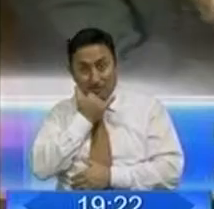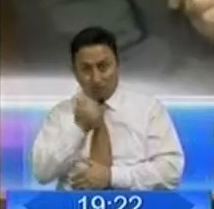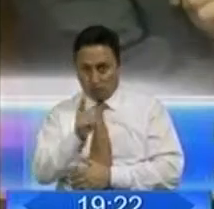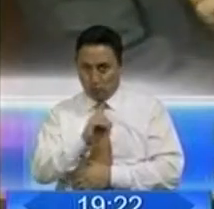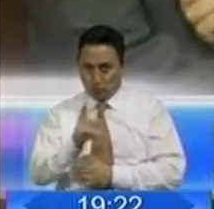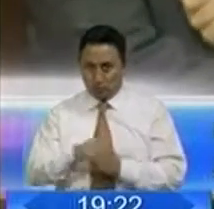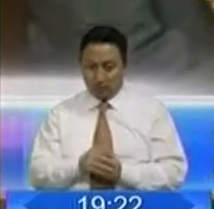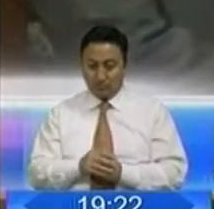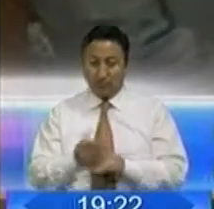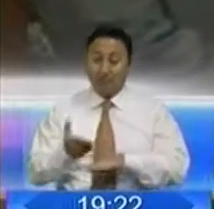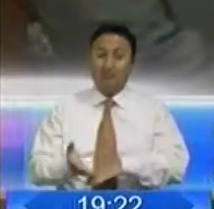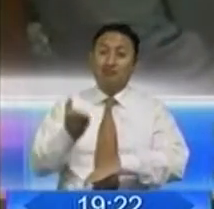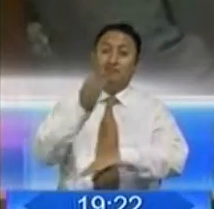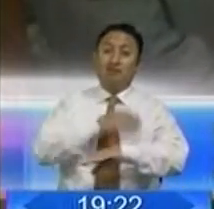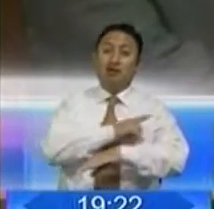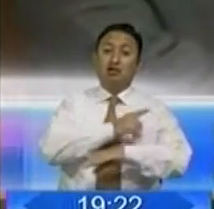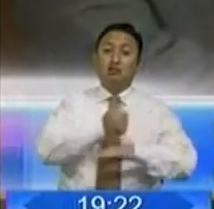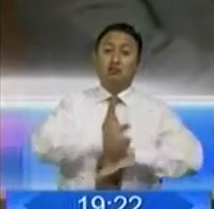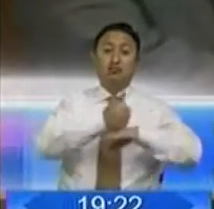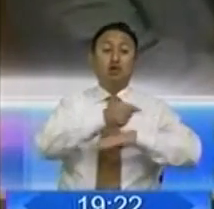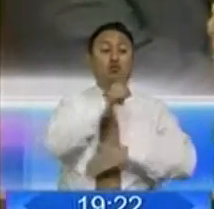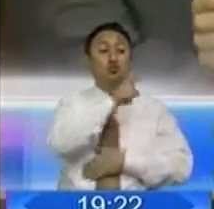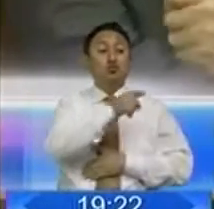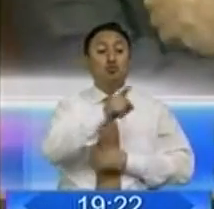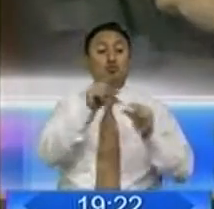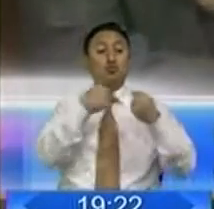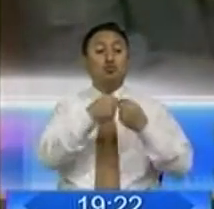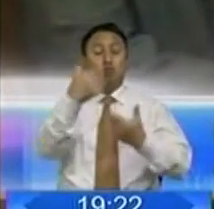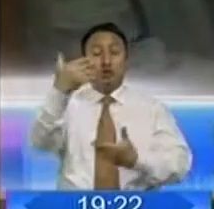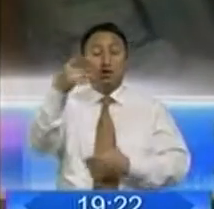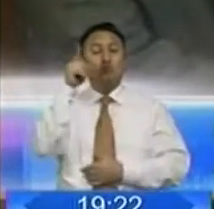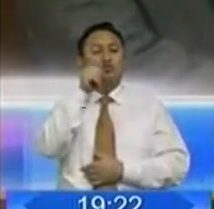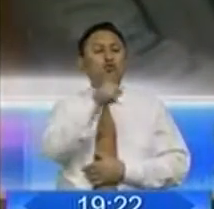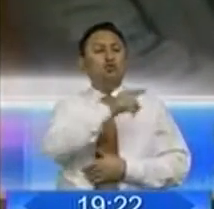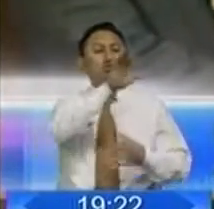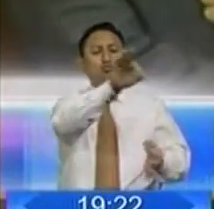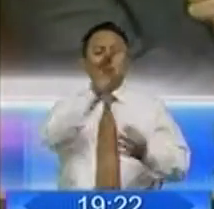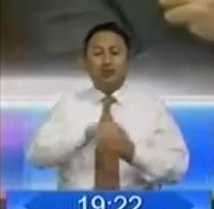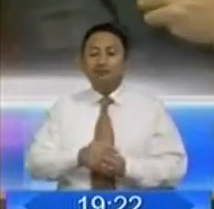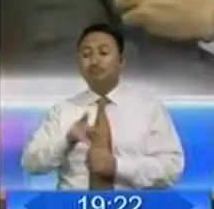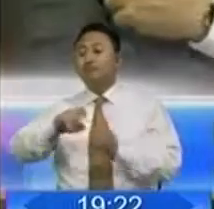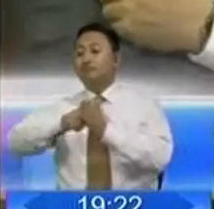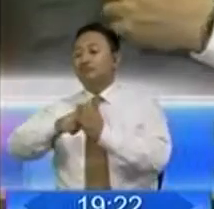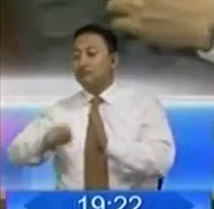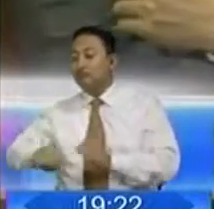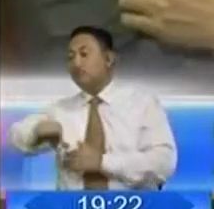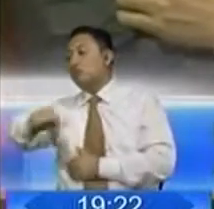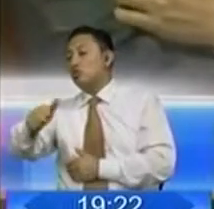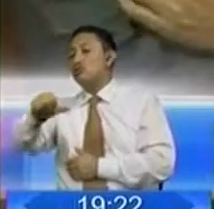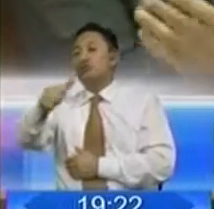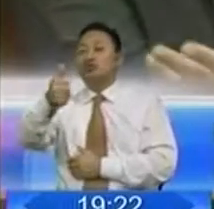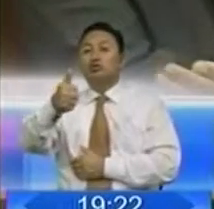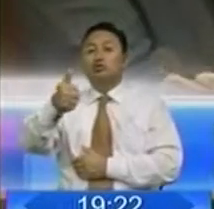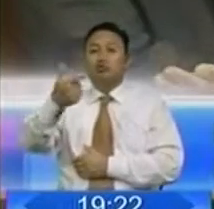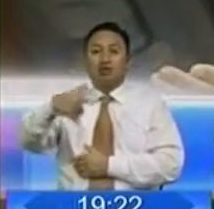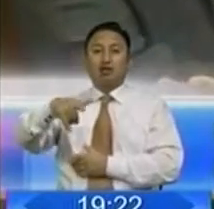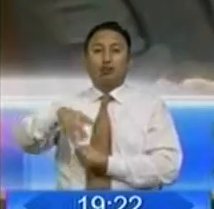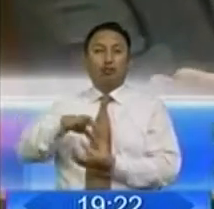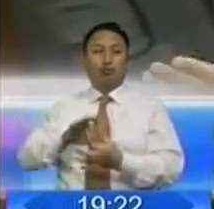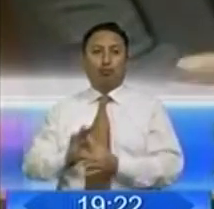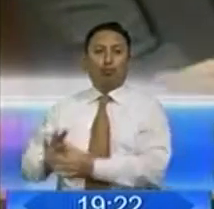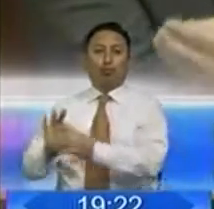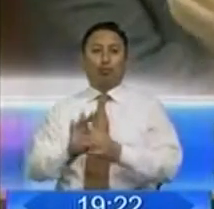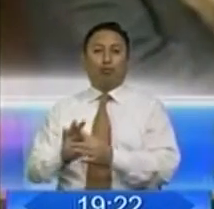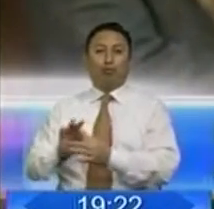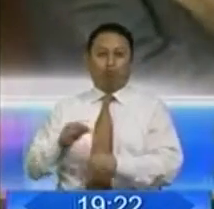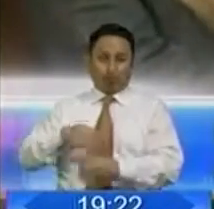que entregaban las Cortes a determinado partido político, la Contraloría a otro partido político, y en definitiva lo que